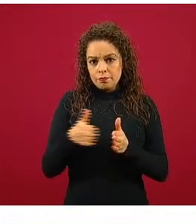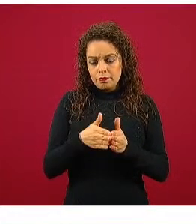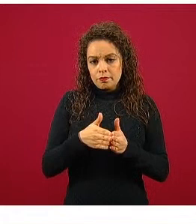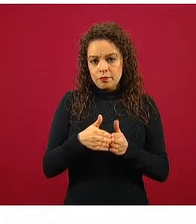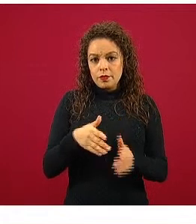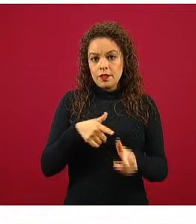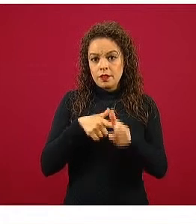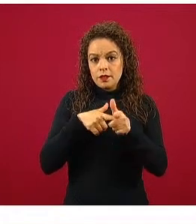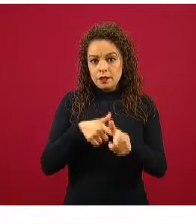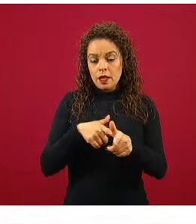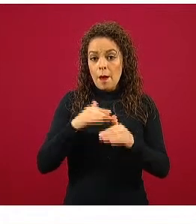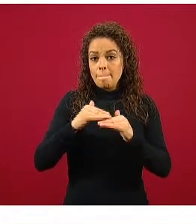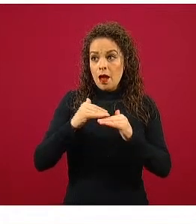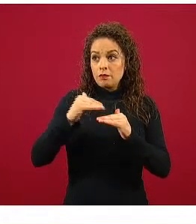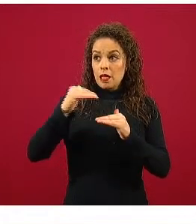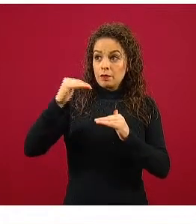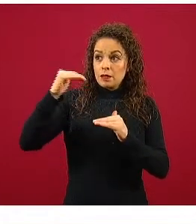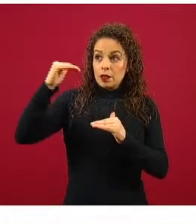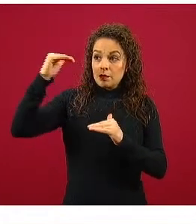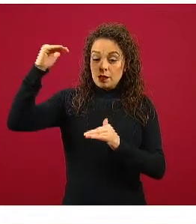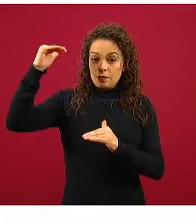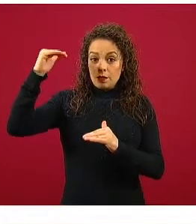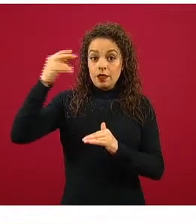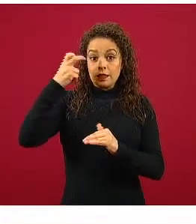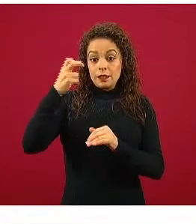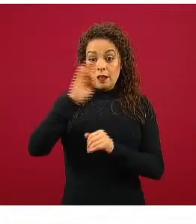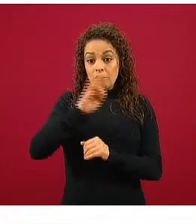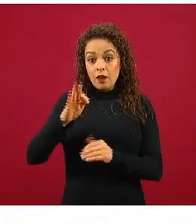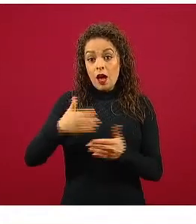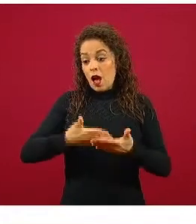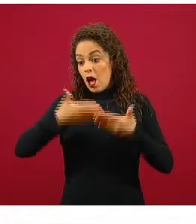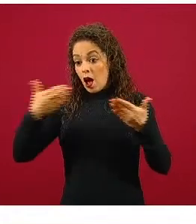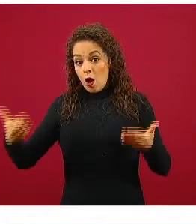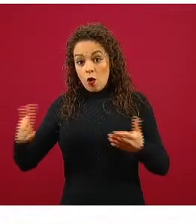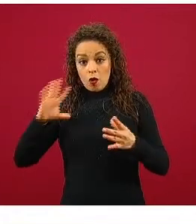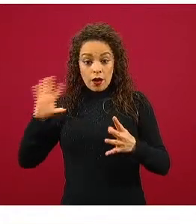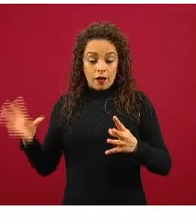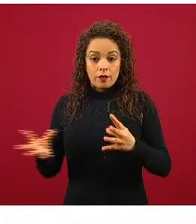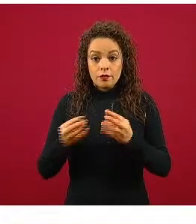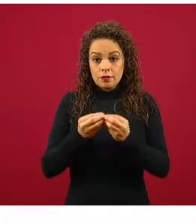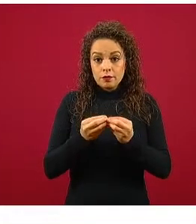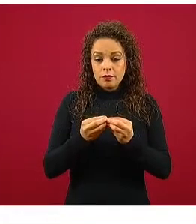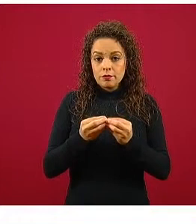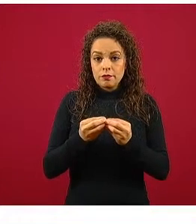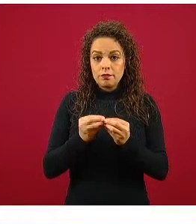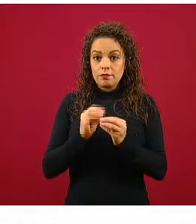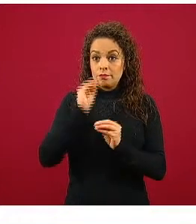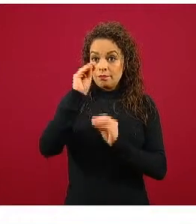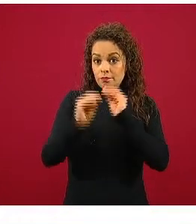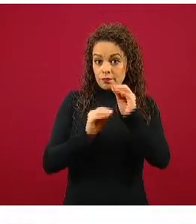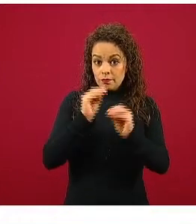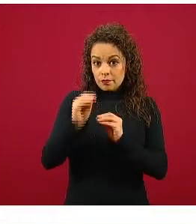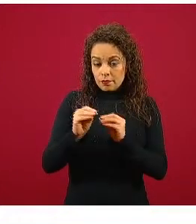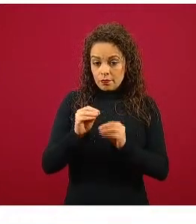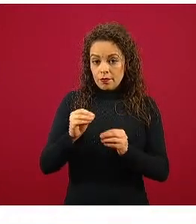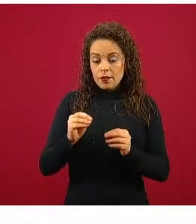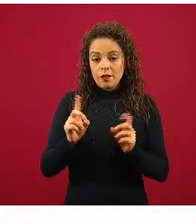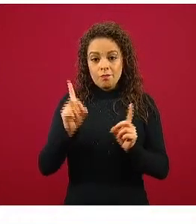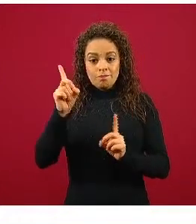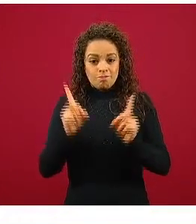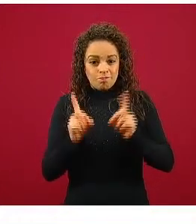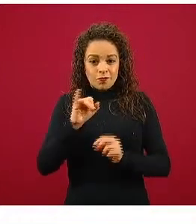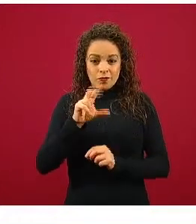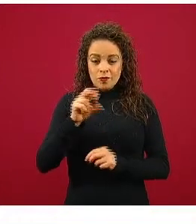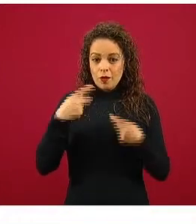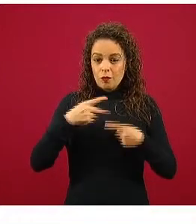tendencia ascendente, y de esta fecha para acá, si incluimos las defunciones todavía sospechosas, pensando que de estas un